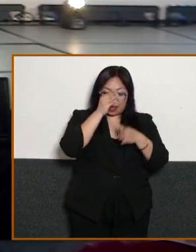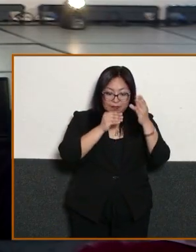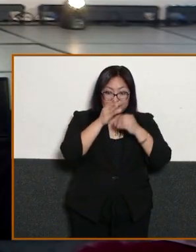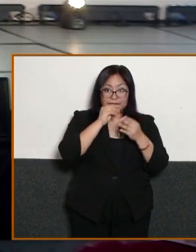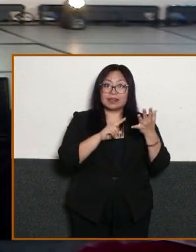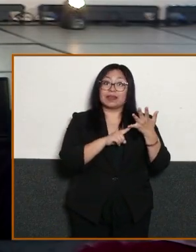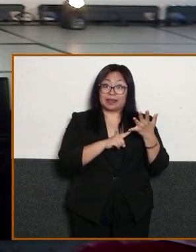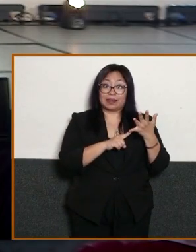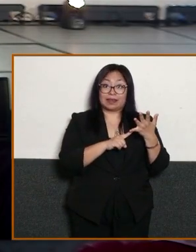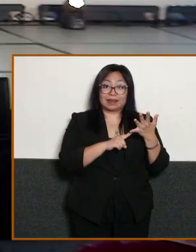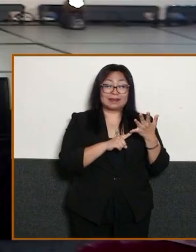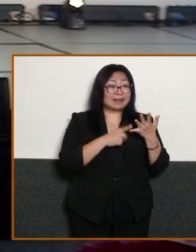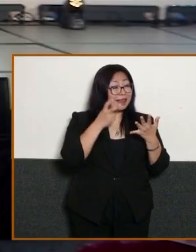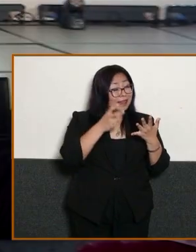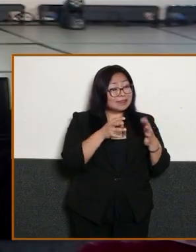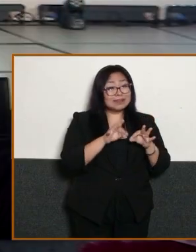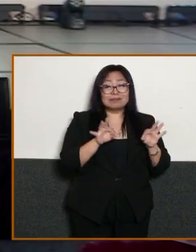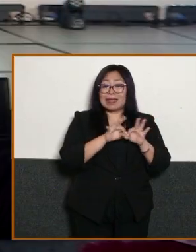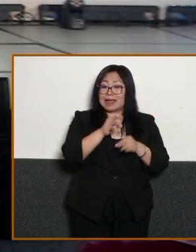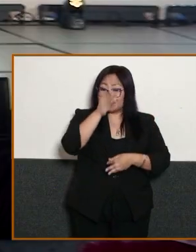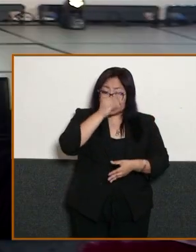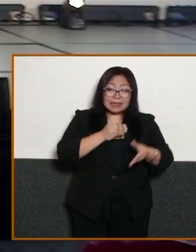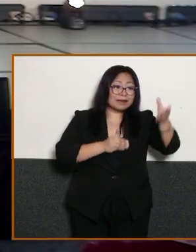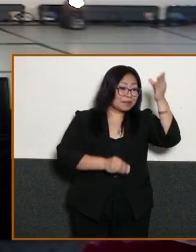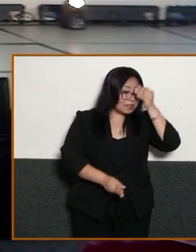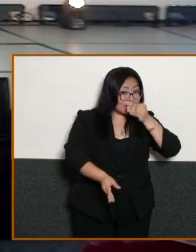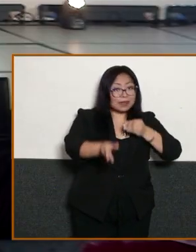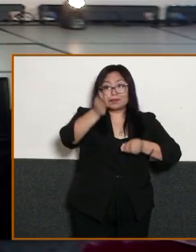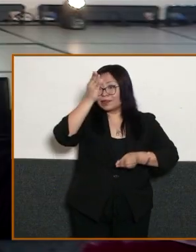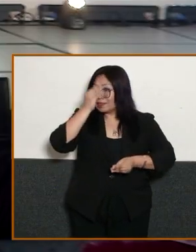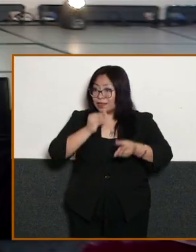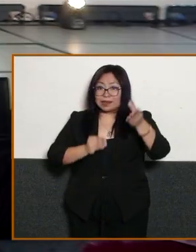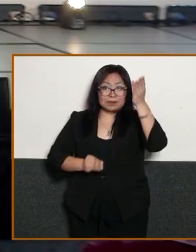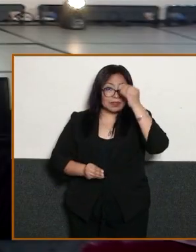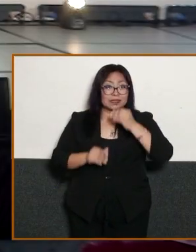Aprendizaje, tenemos que aprender y aprender y aprender.